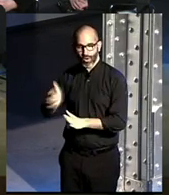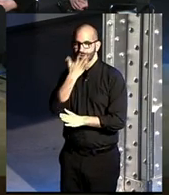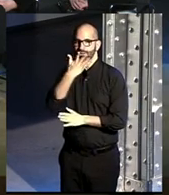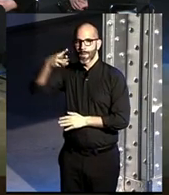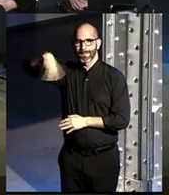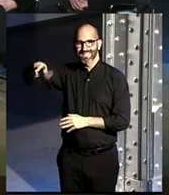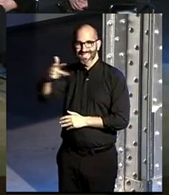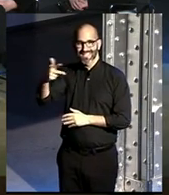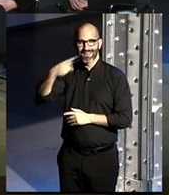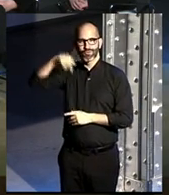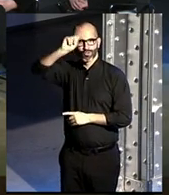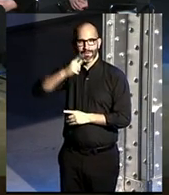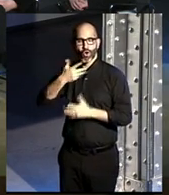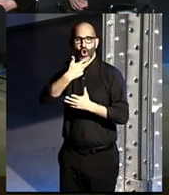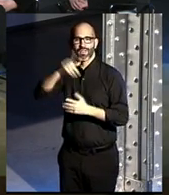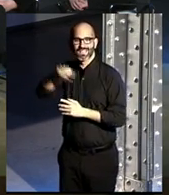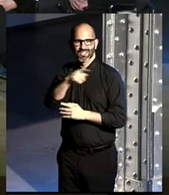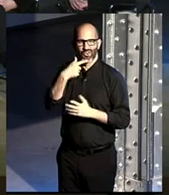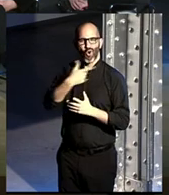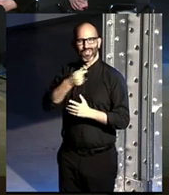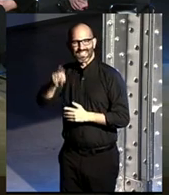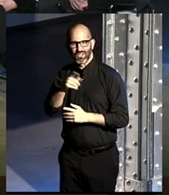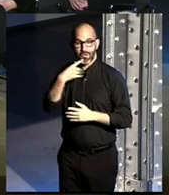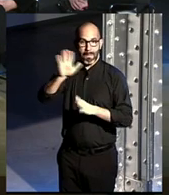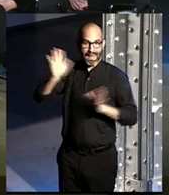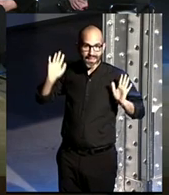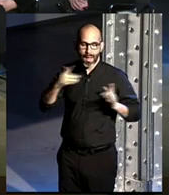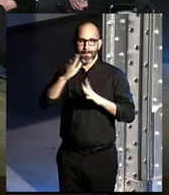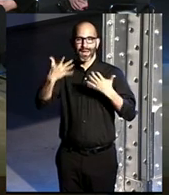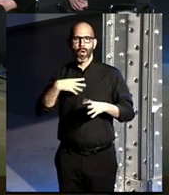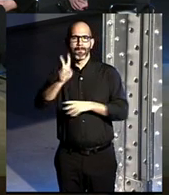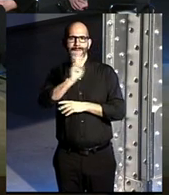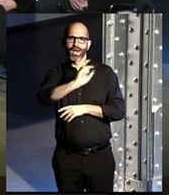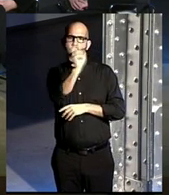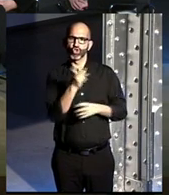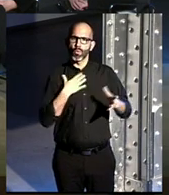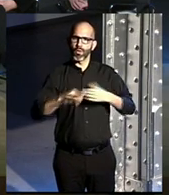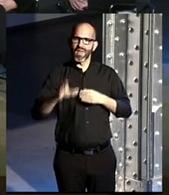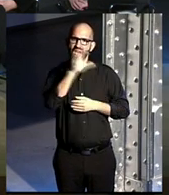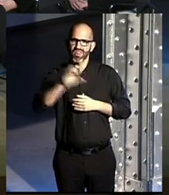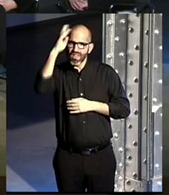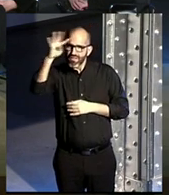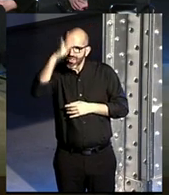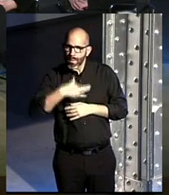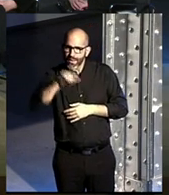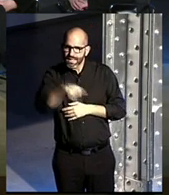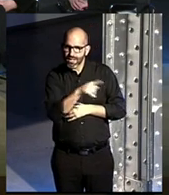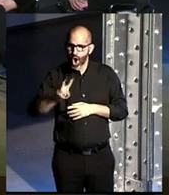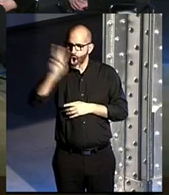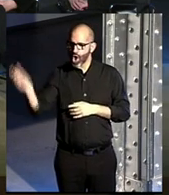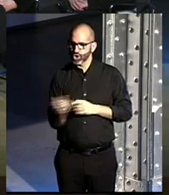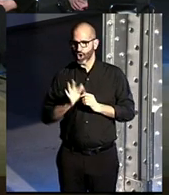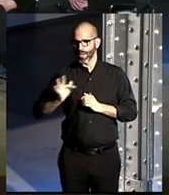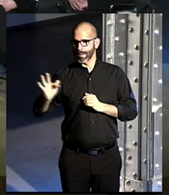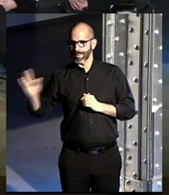el libro de Verne. Pero entonces, bueno, nos queda la duda de si Verne con otro editor hubiese podido ser un autor de ciencia ficción como nuestros otros invitados,